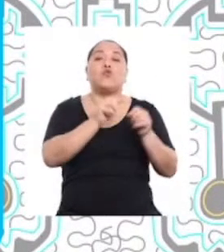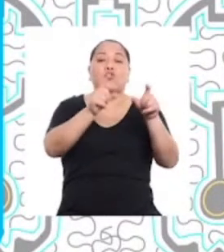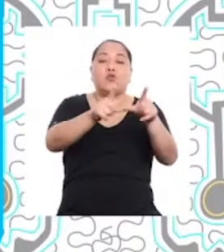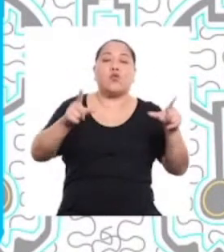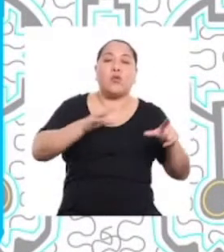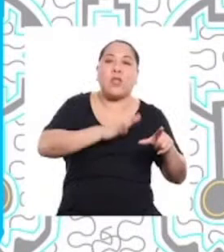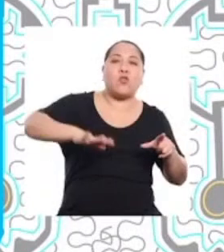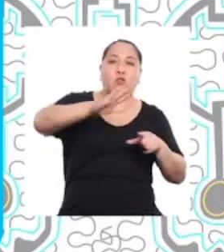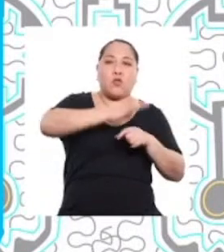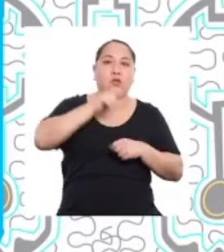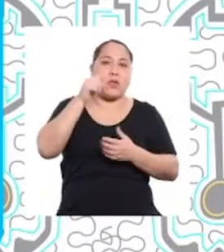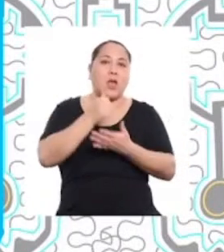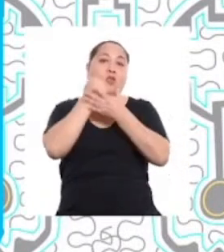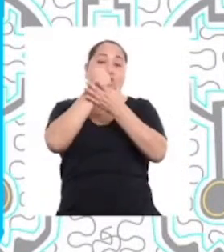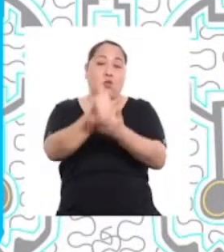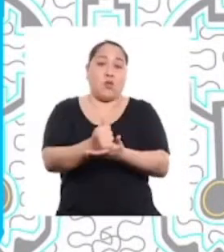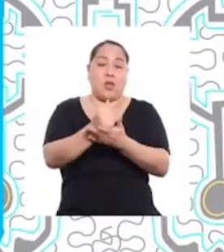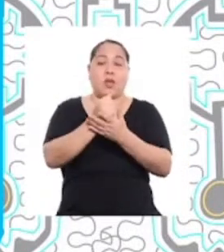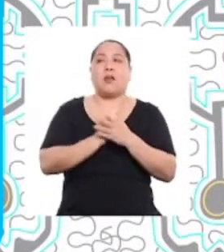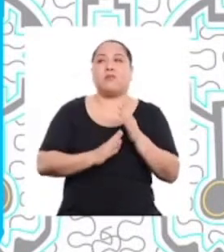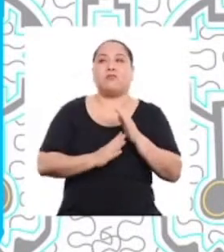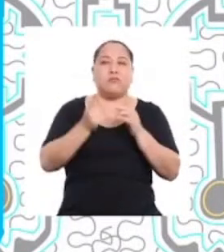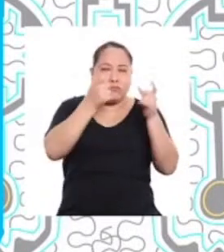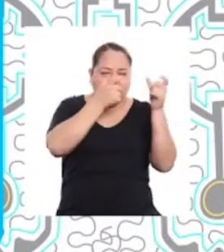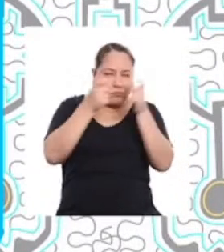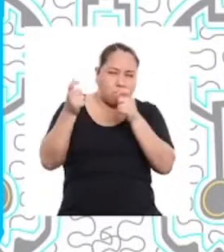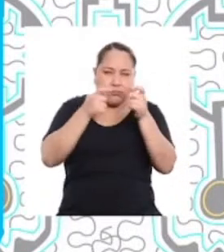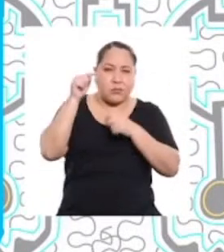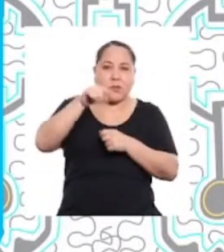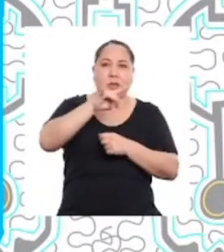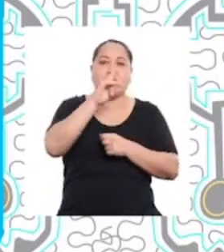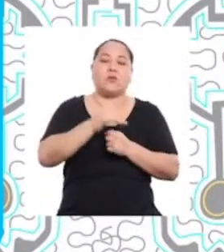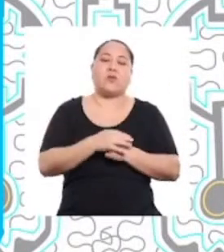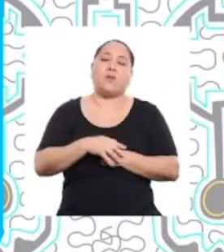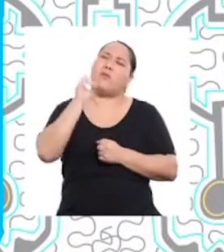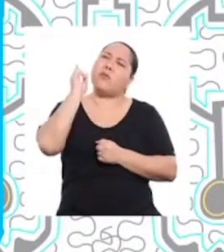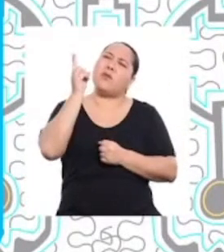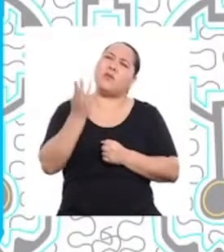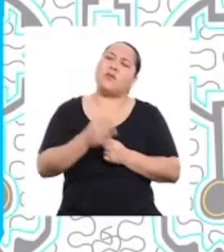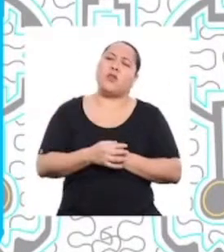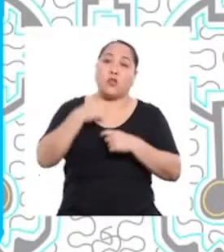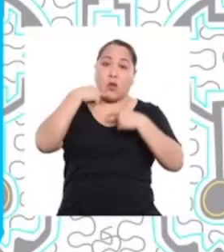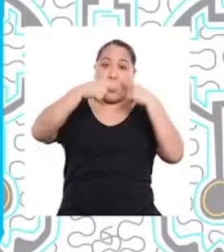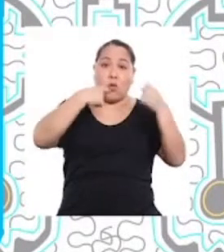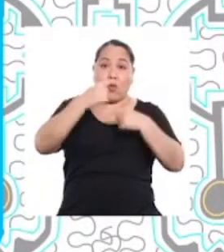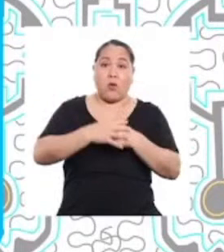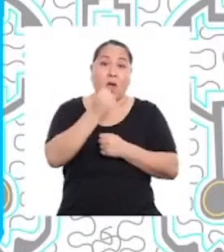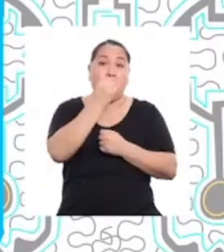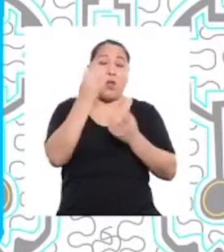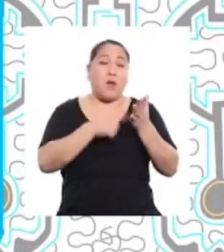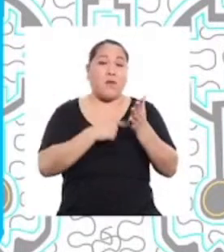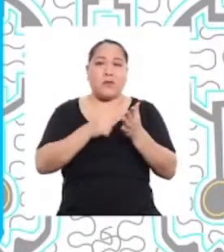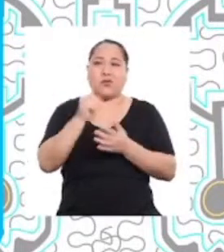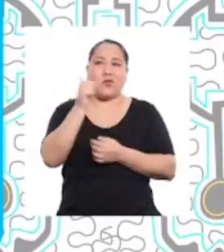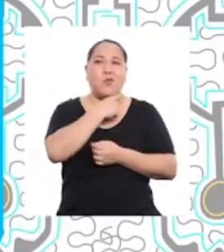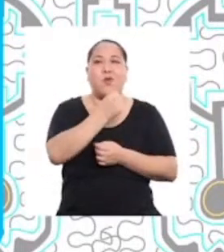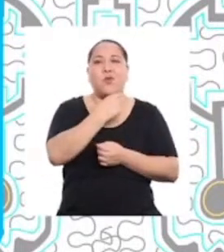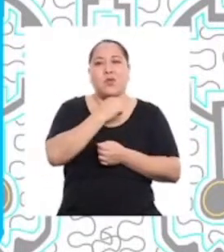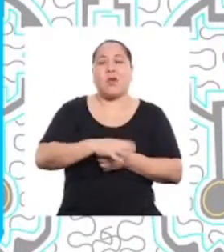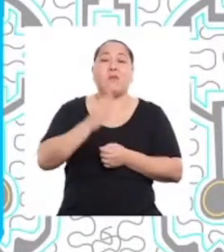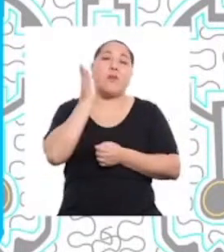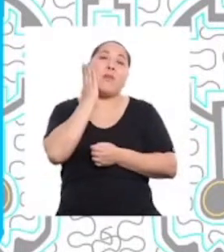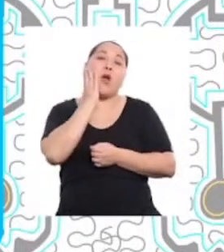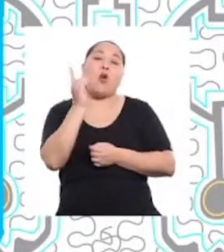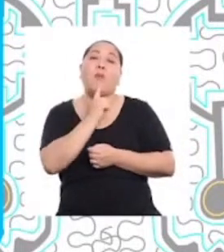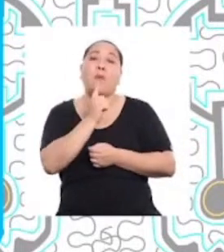uso común, ya que facilitará la supervisión de su uso. Profesora, le cuento que a veces no me gusta que mi